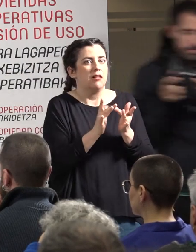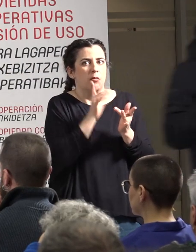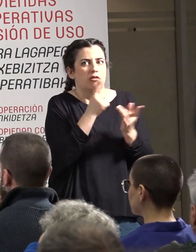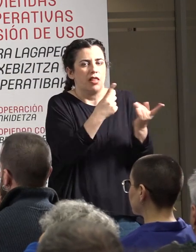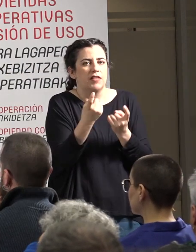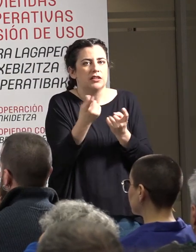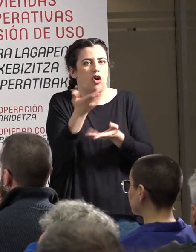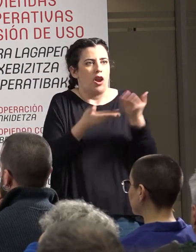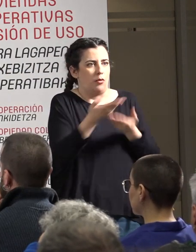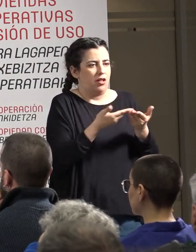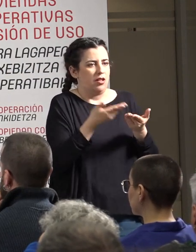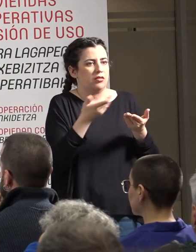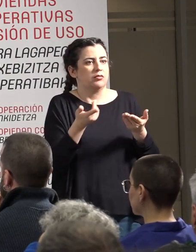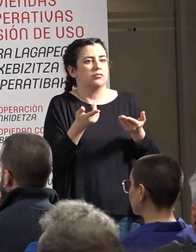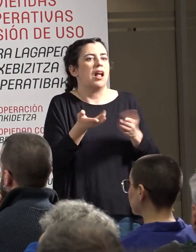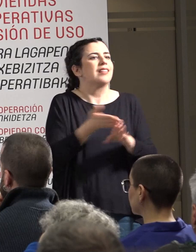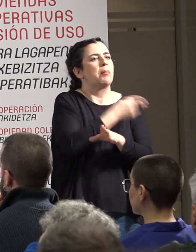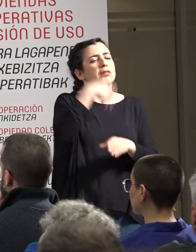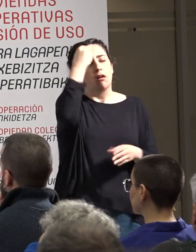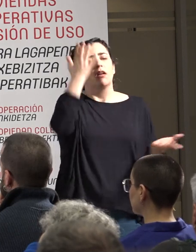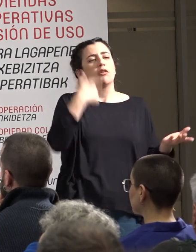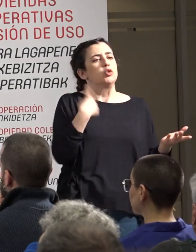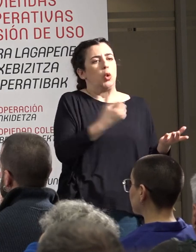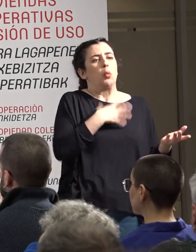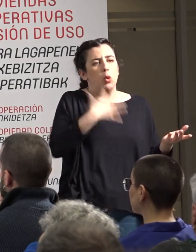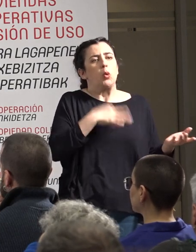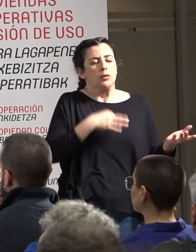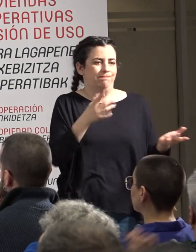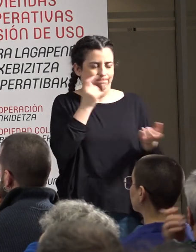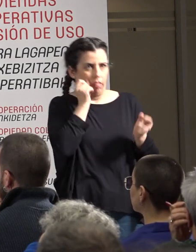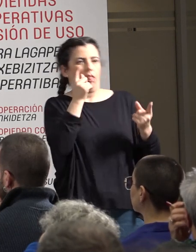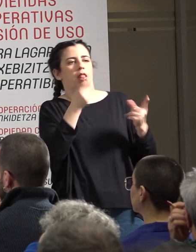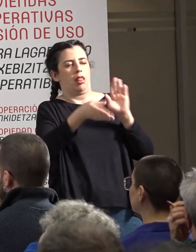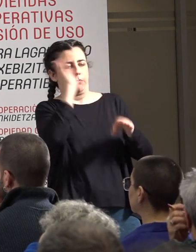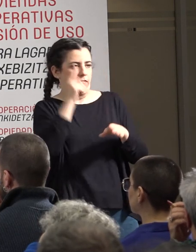aquí se trata de generar lo que hemos vivido toda la vida. Hasta hace 2 o 3 décadas, prácticamente,